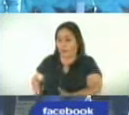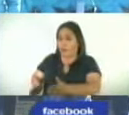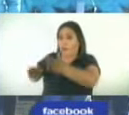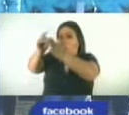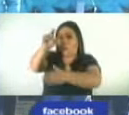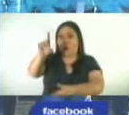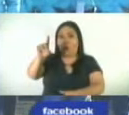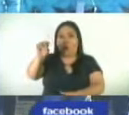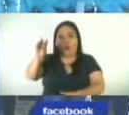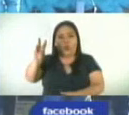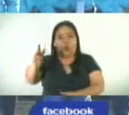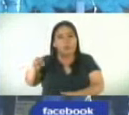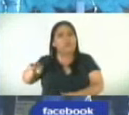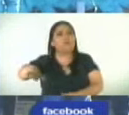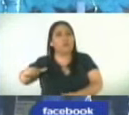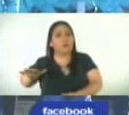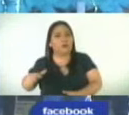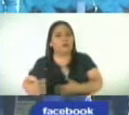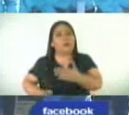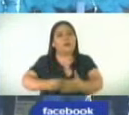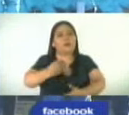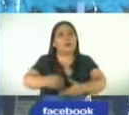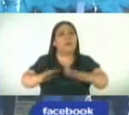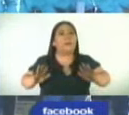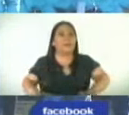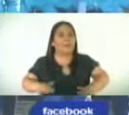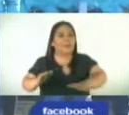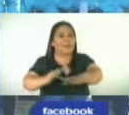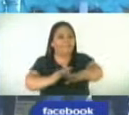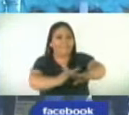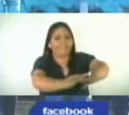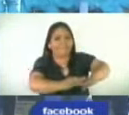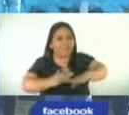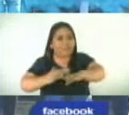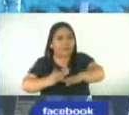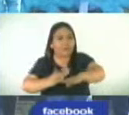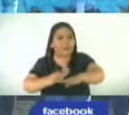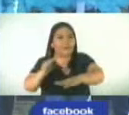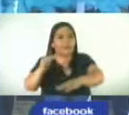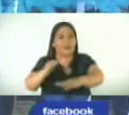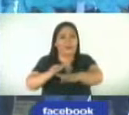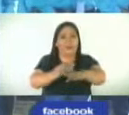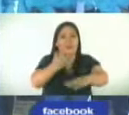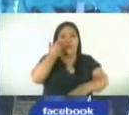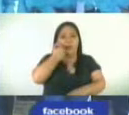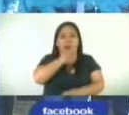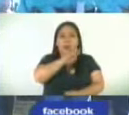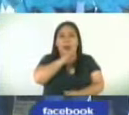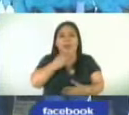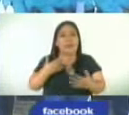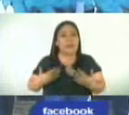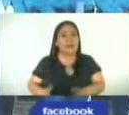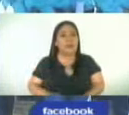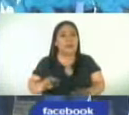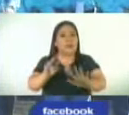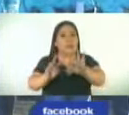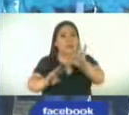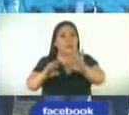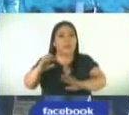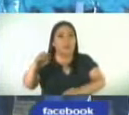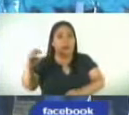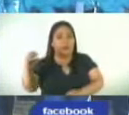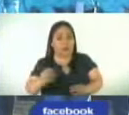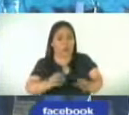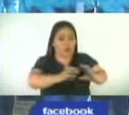vanguardia en la última tecnología para poder combatir esta enfermedad. Estamos hablando de más de 700